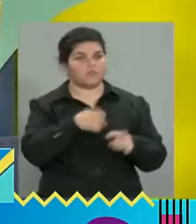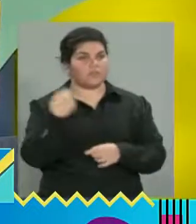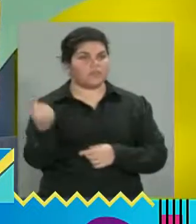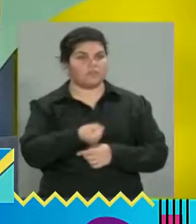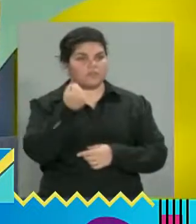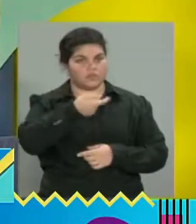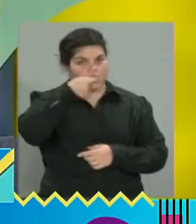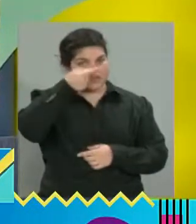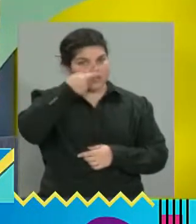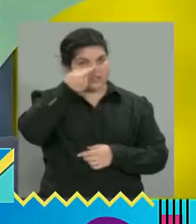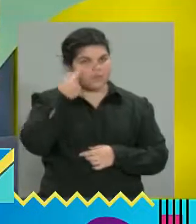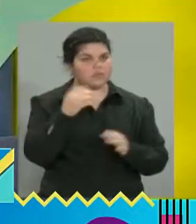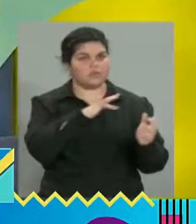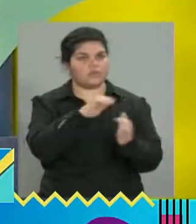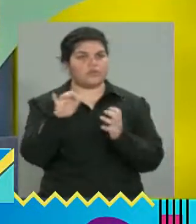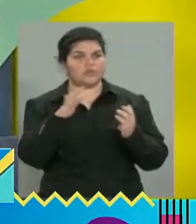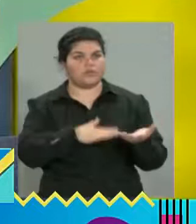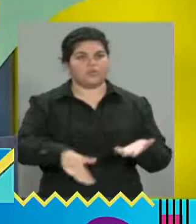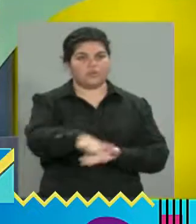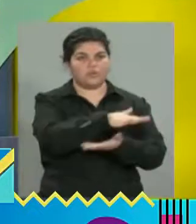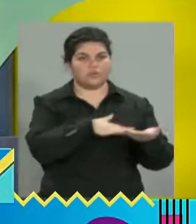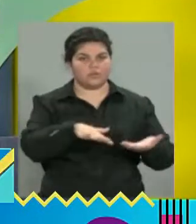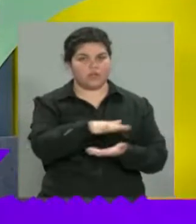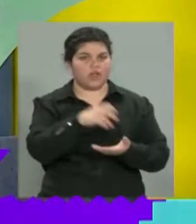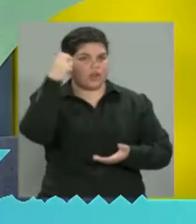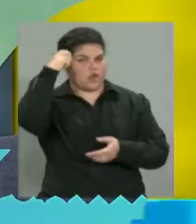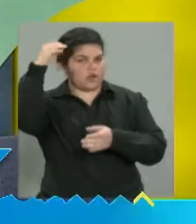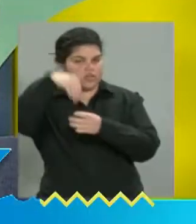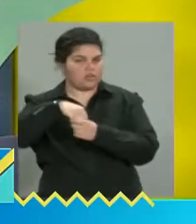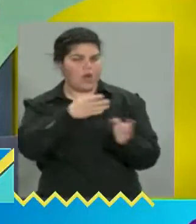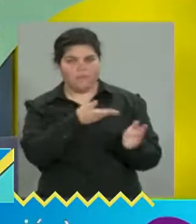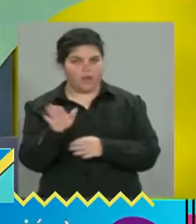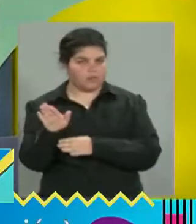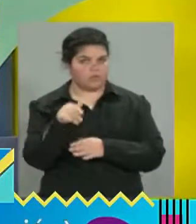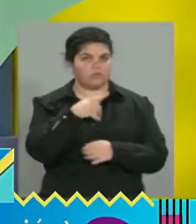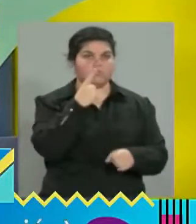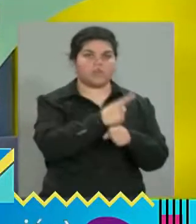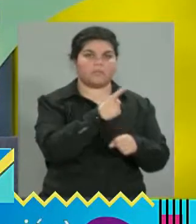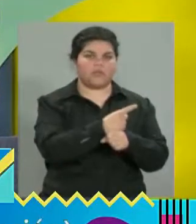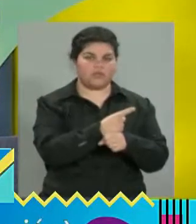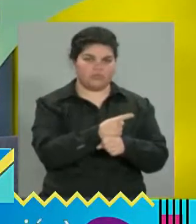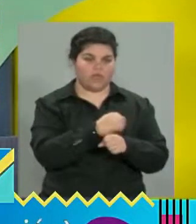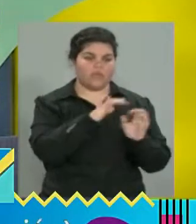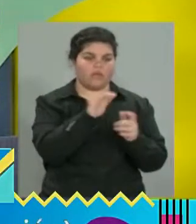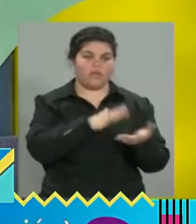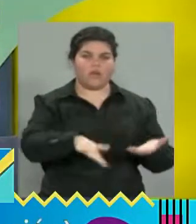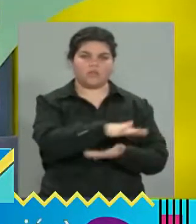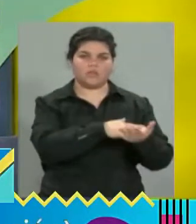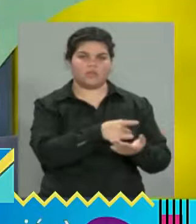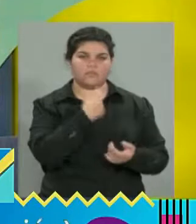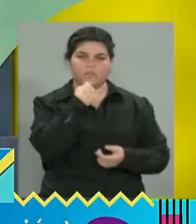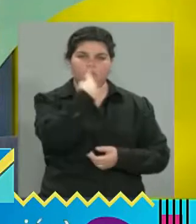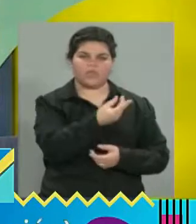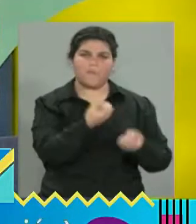se fue dando el debate social más allá del Congreso. Primero era, ¿por qué matrimonio? Y de hecho las